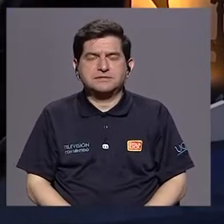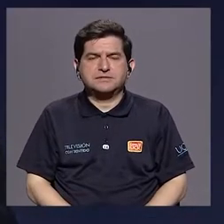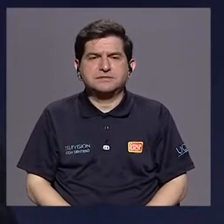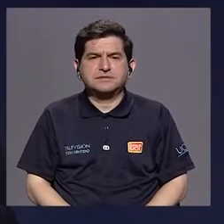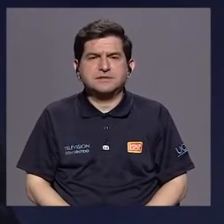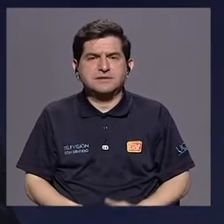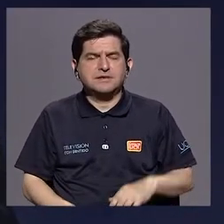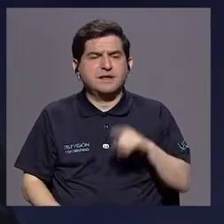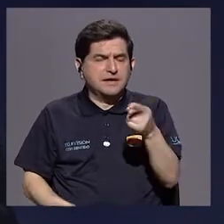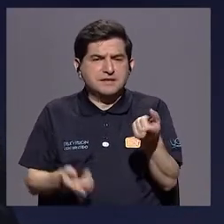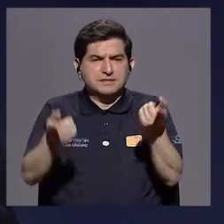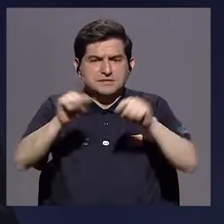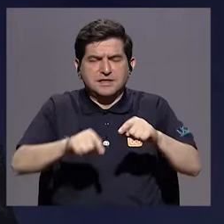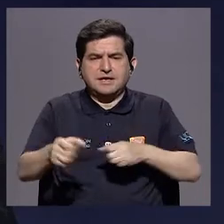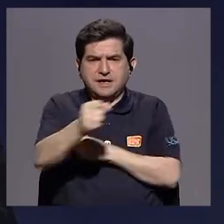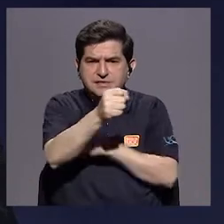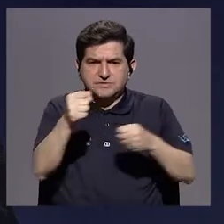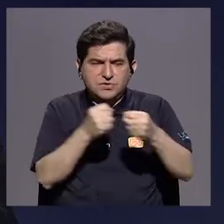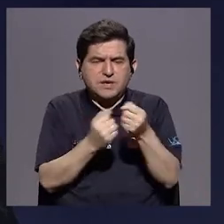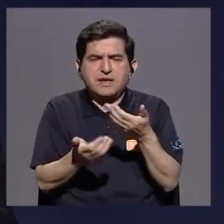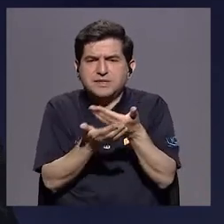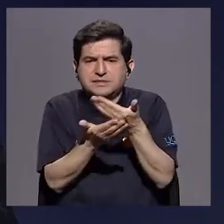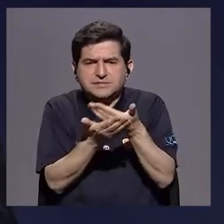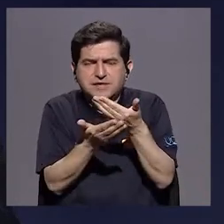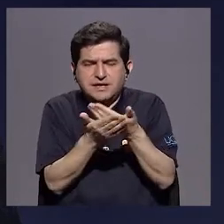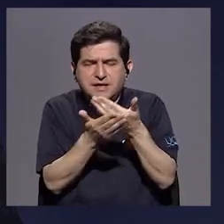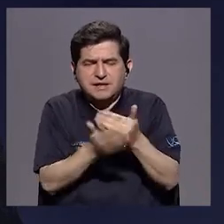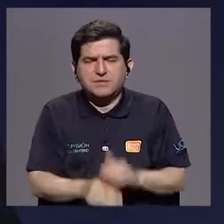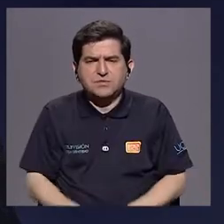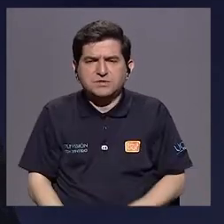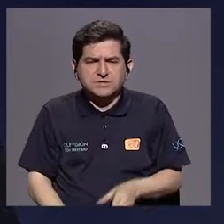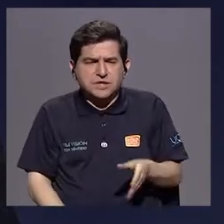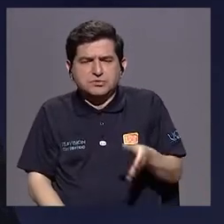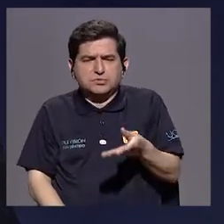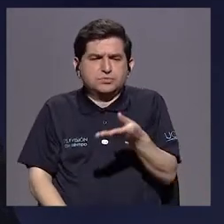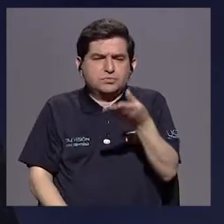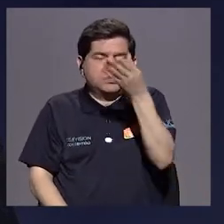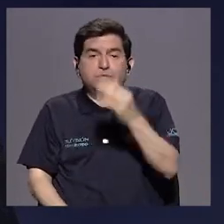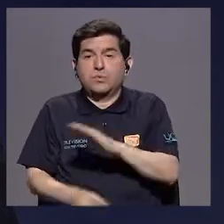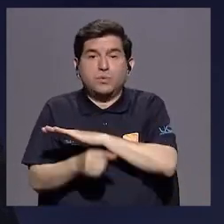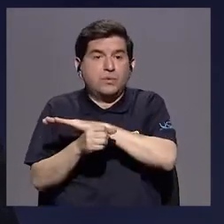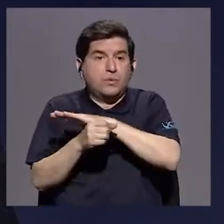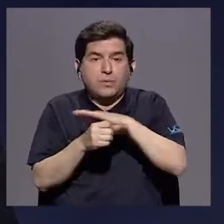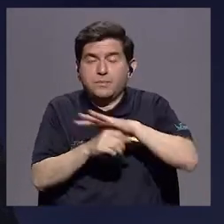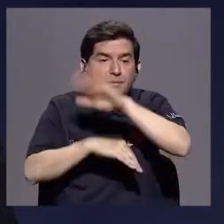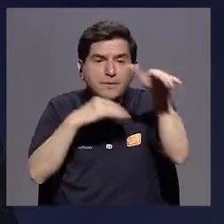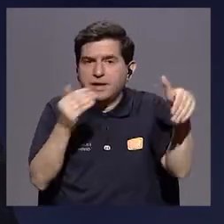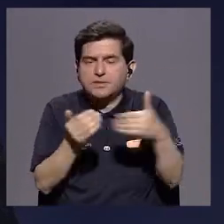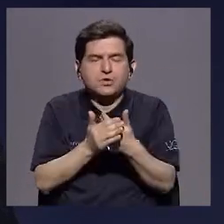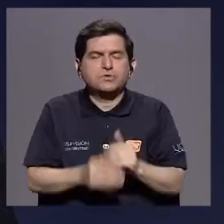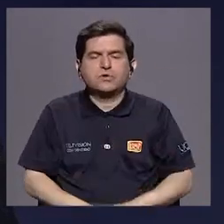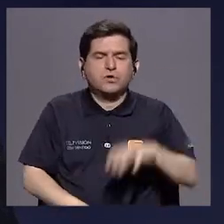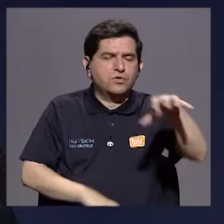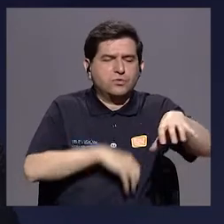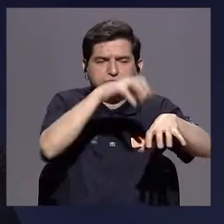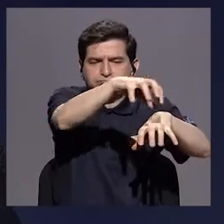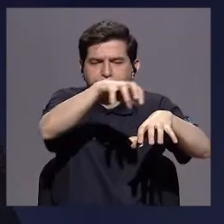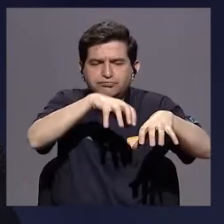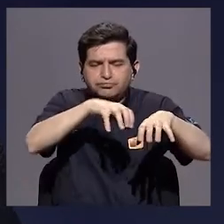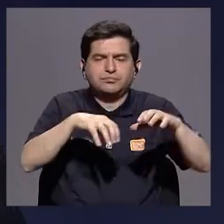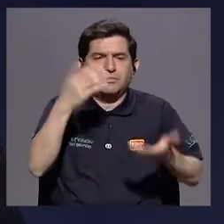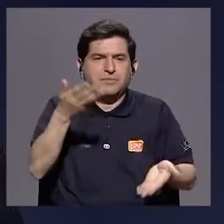de la sala de muestras de la bienal entonces puede ser de absolutamente todo instalaciones de que